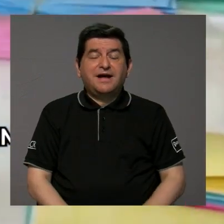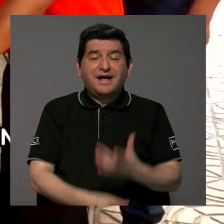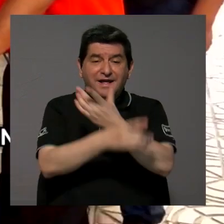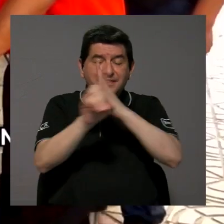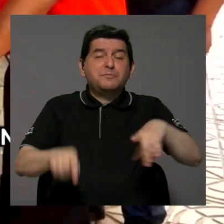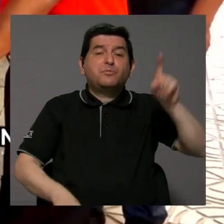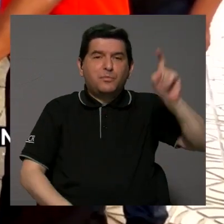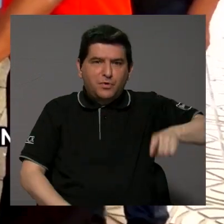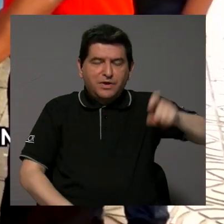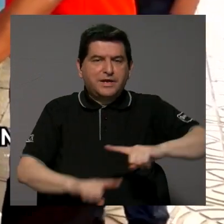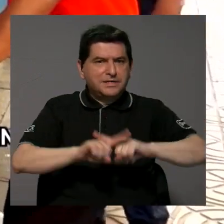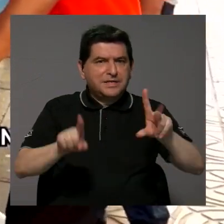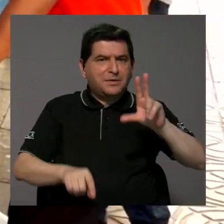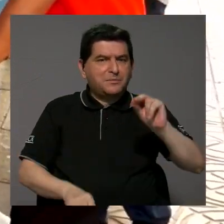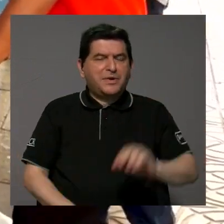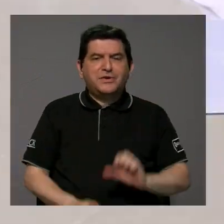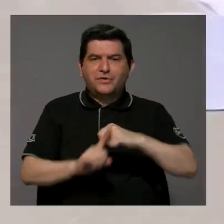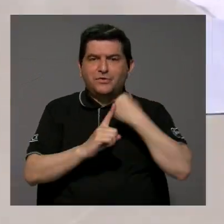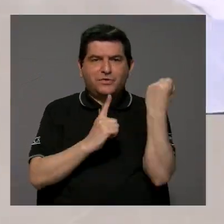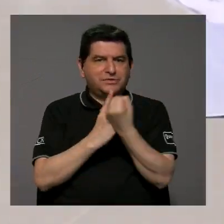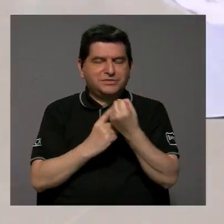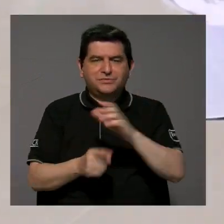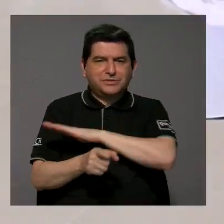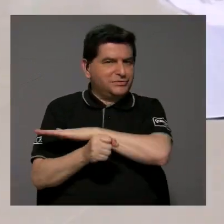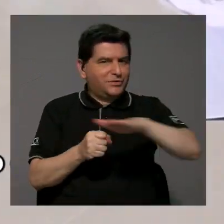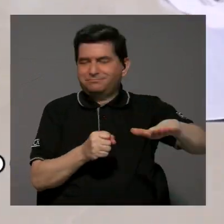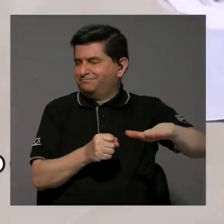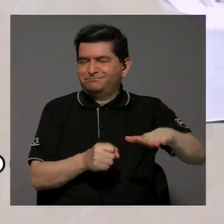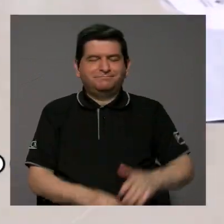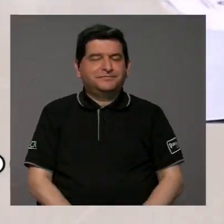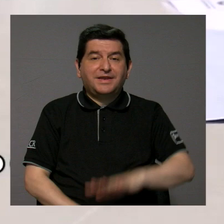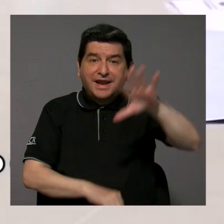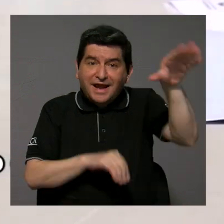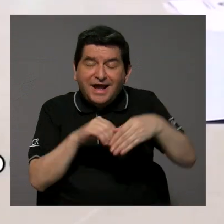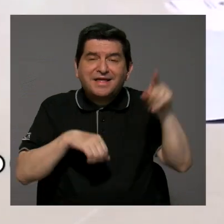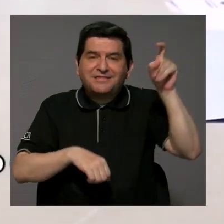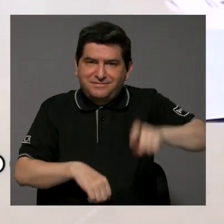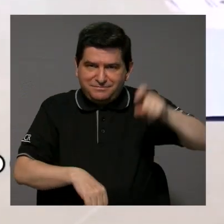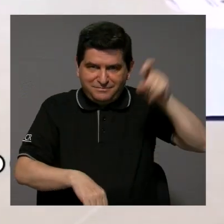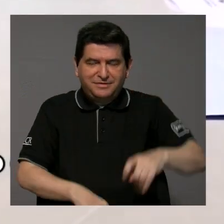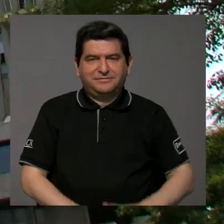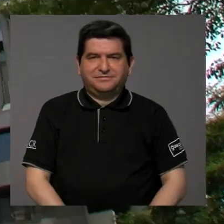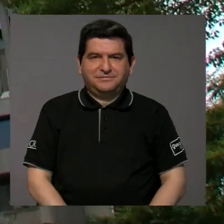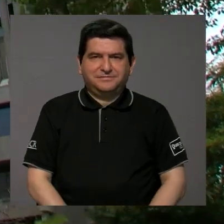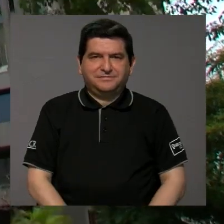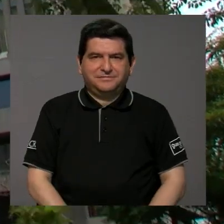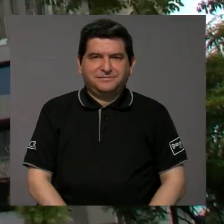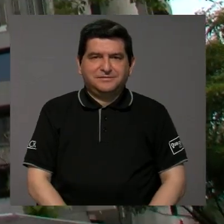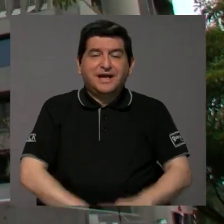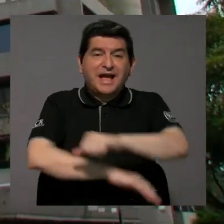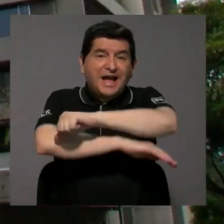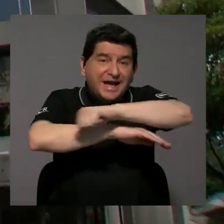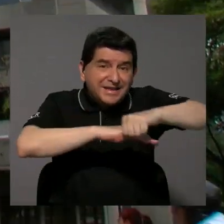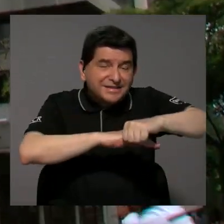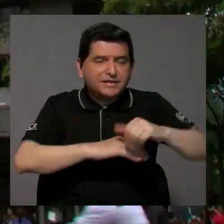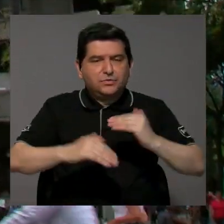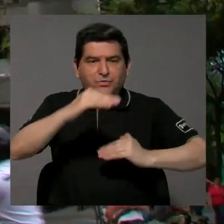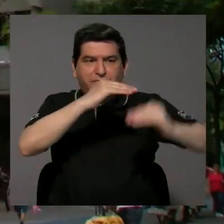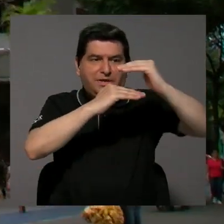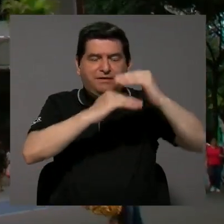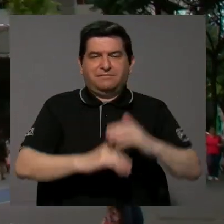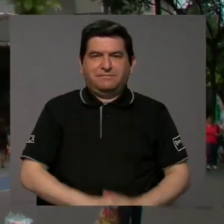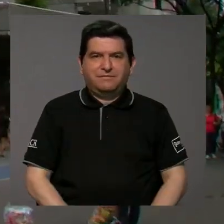porque la democracia es condición necesaria, pero no es condición suficiente. Además de eso, se necesita